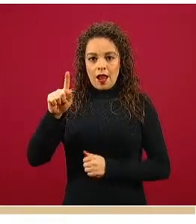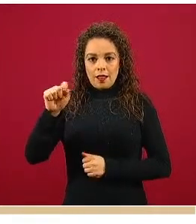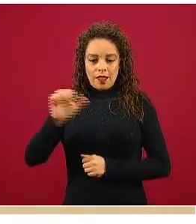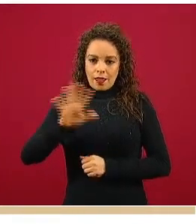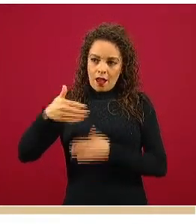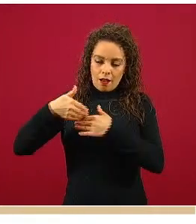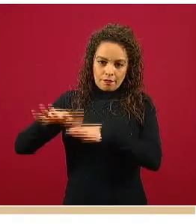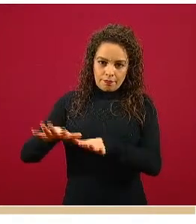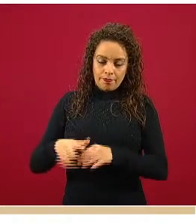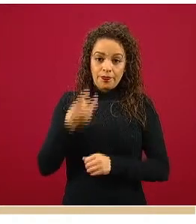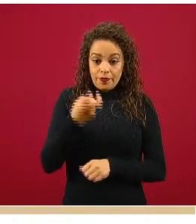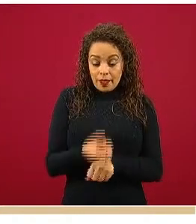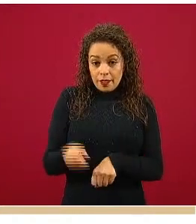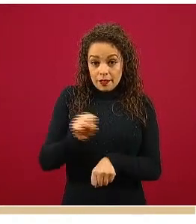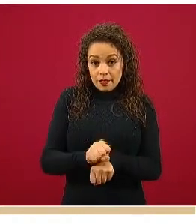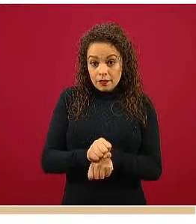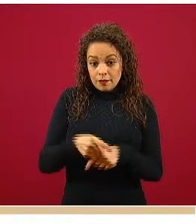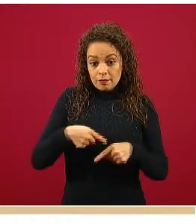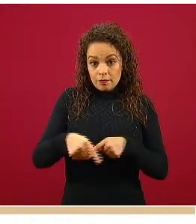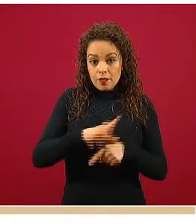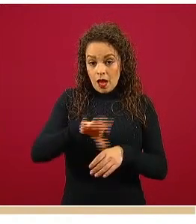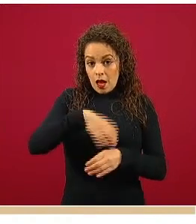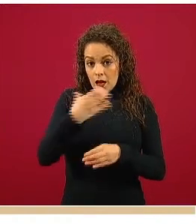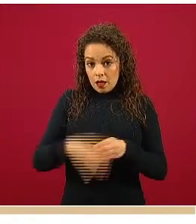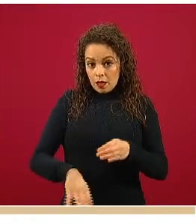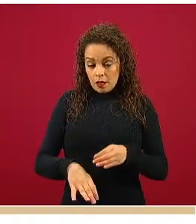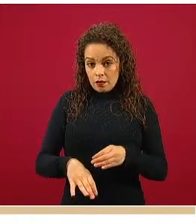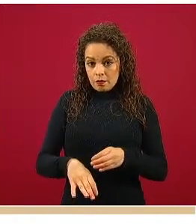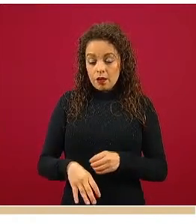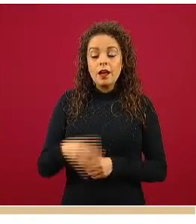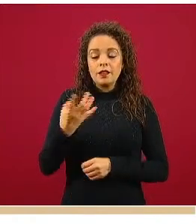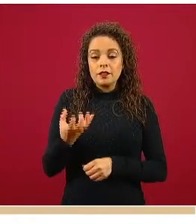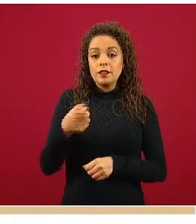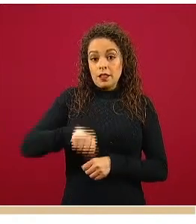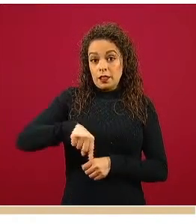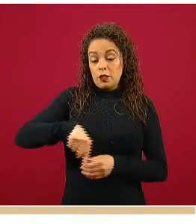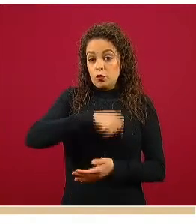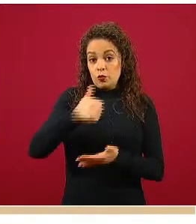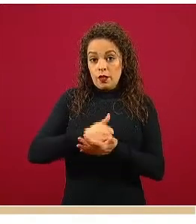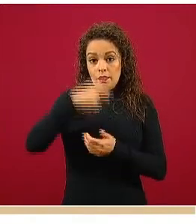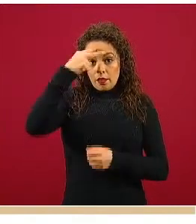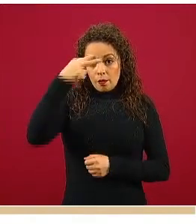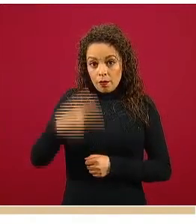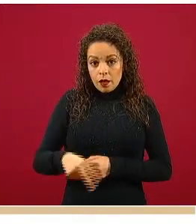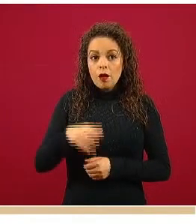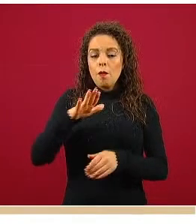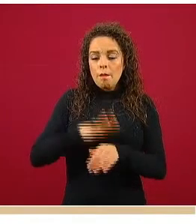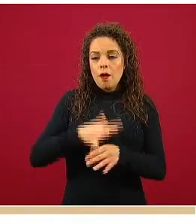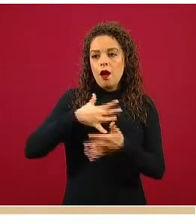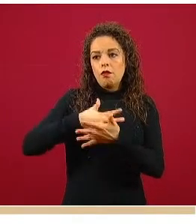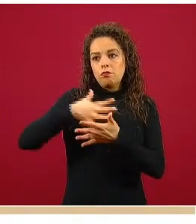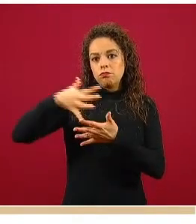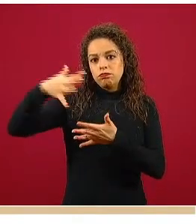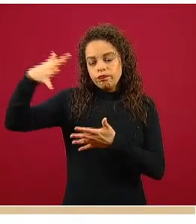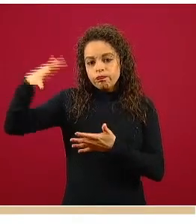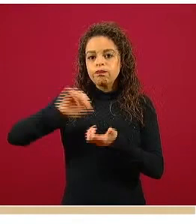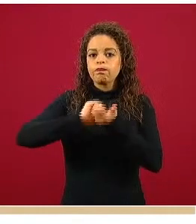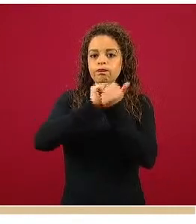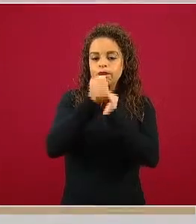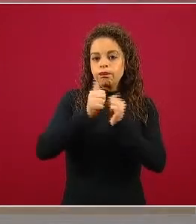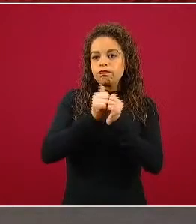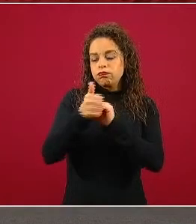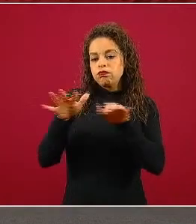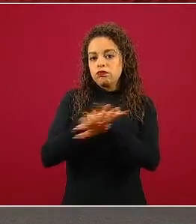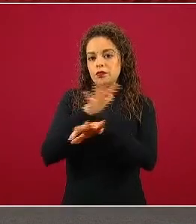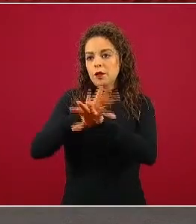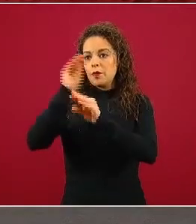realizando esta semana que está concluyendo el día de hoy la Ciudad de México, que fue incrementar la reconversión y la expansión hospitalaria. Entonces